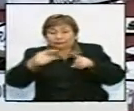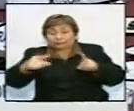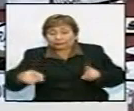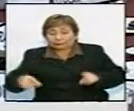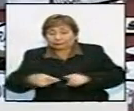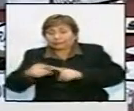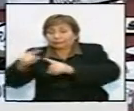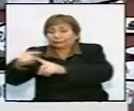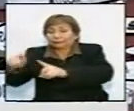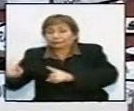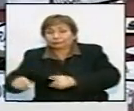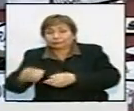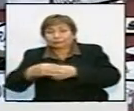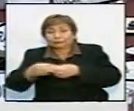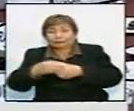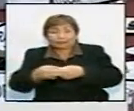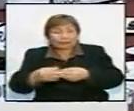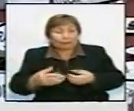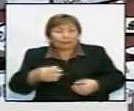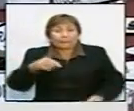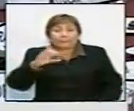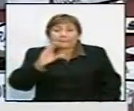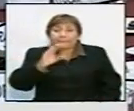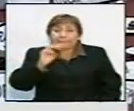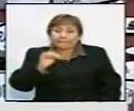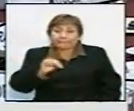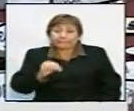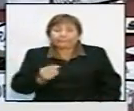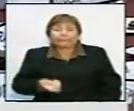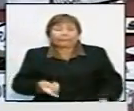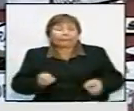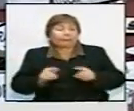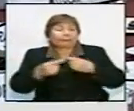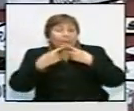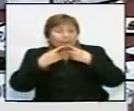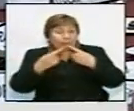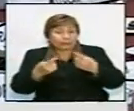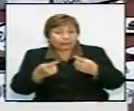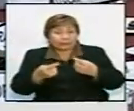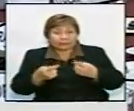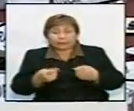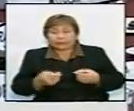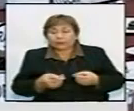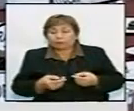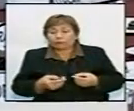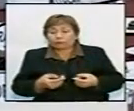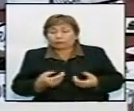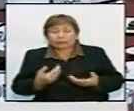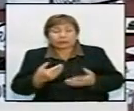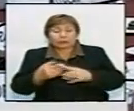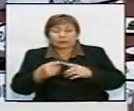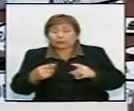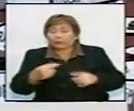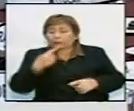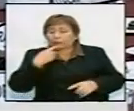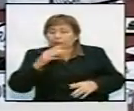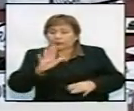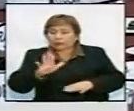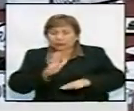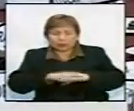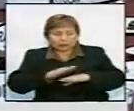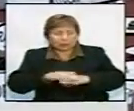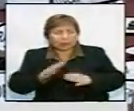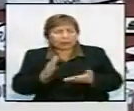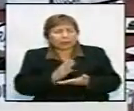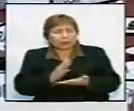territorial ha excedido las competencias de la PCM. Cuando se declara un proyecto de ley de interés nacional es decir, oye, acá tenemos